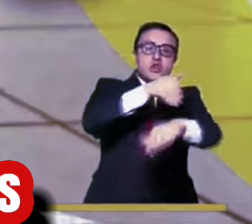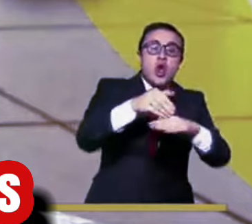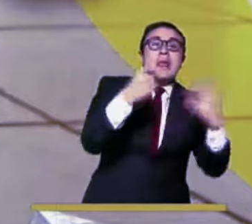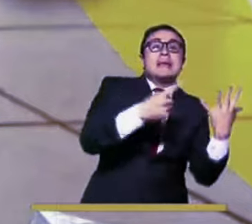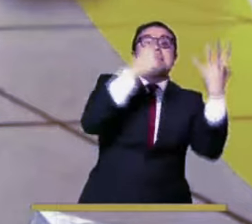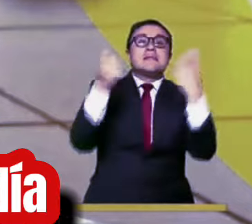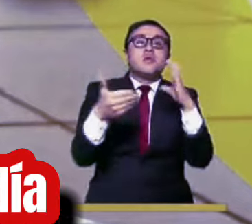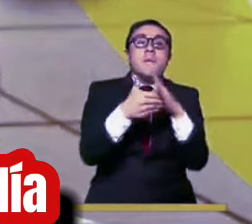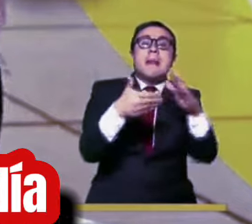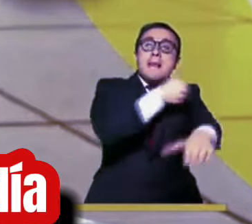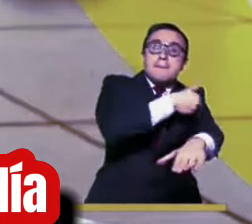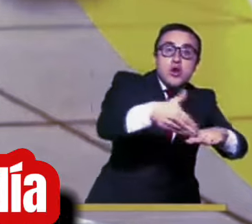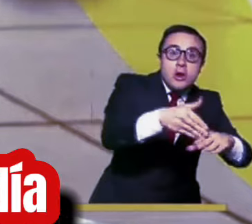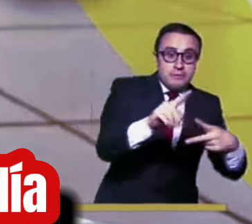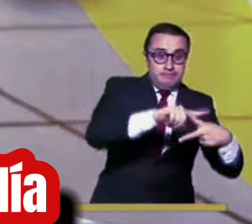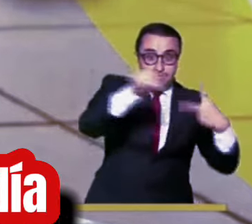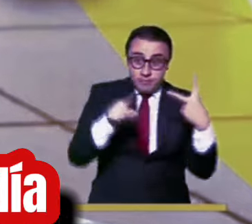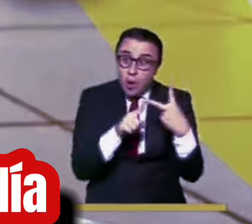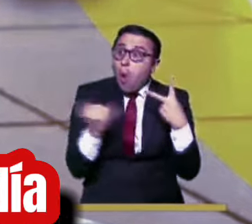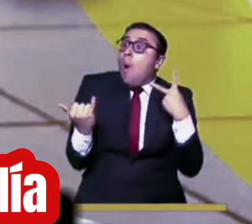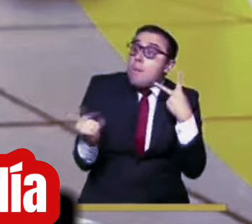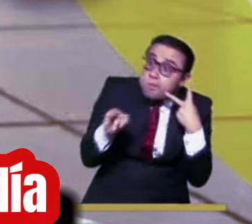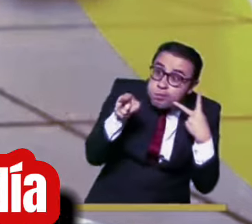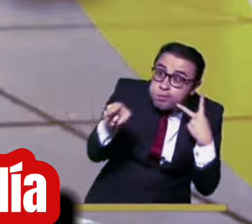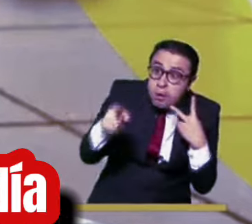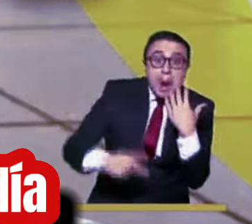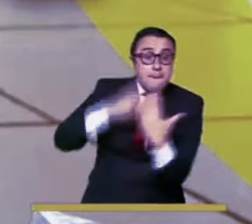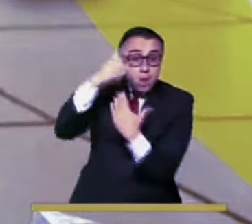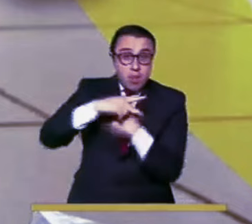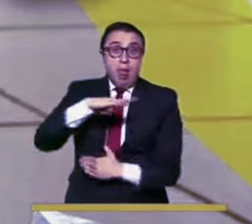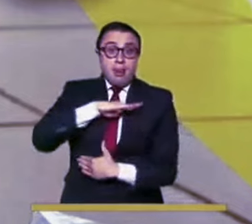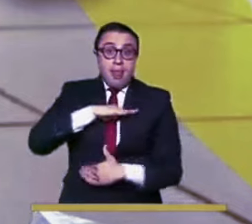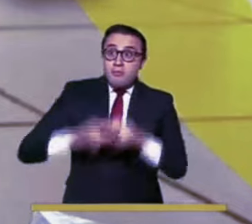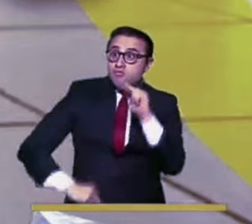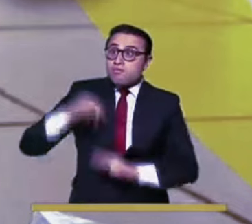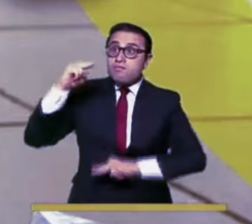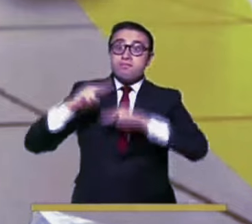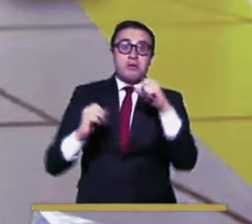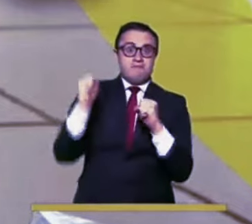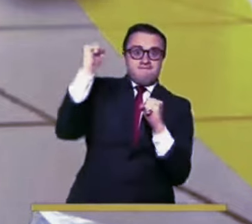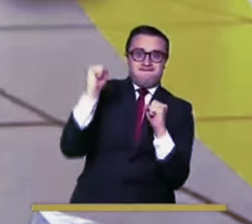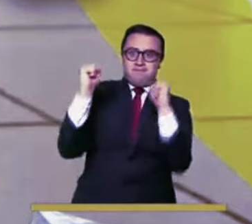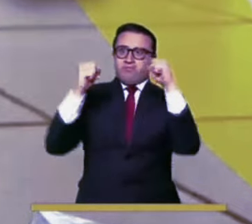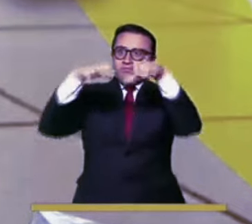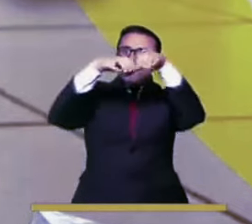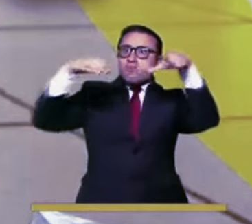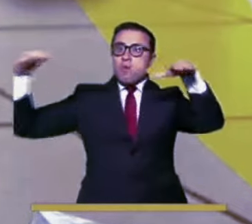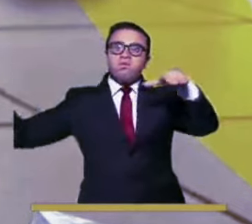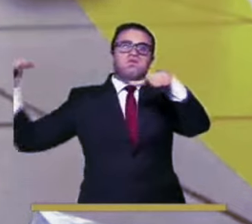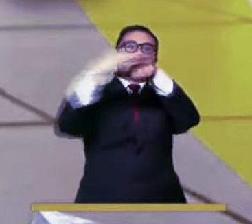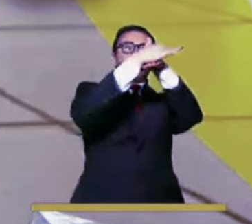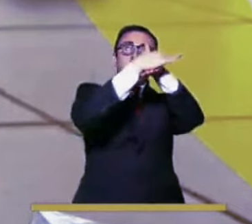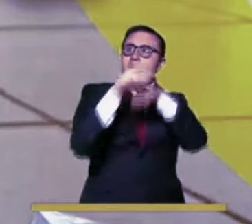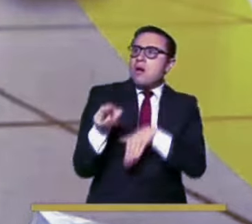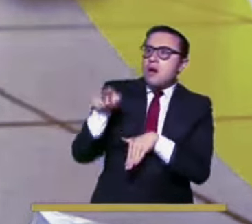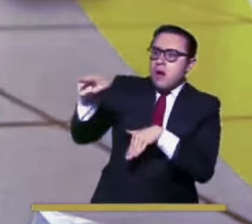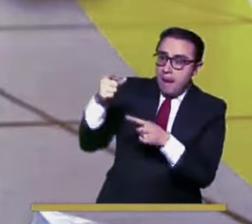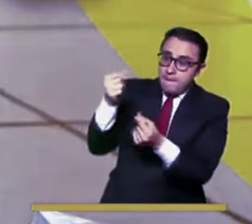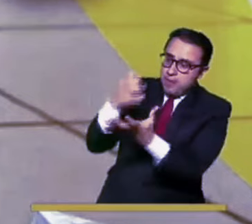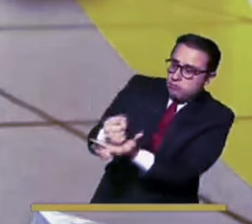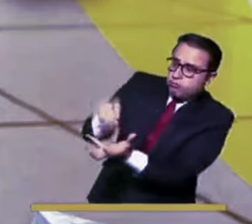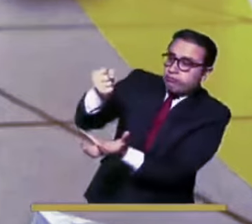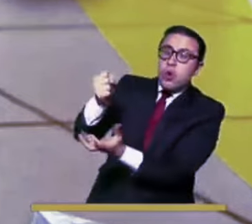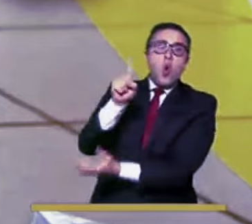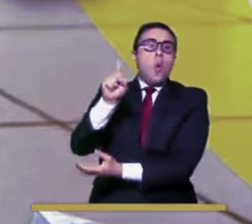1.600.000.000.000 de pesos, mientras el actual proyecto de la alcaldía, el llamado metro elevado, solo da 1 billón